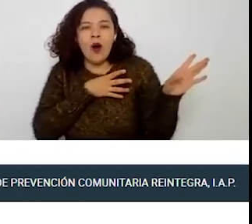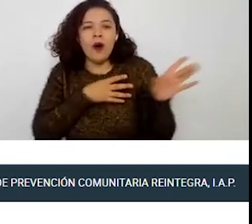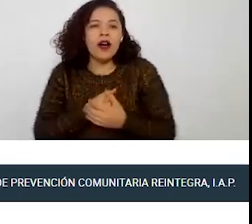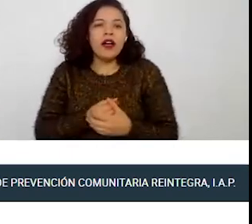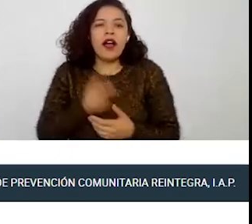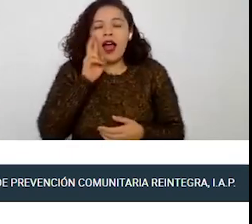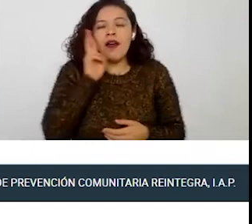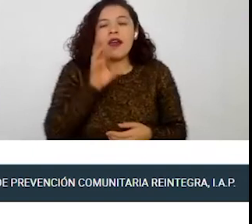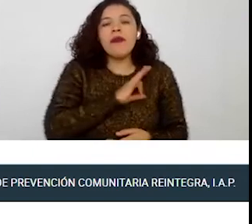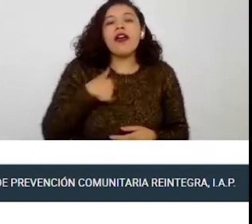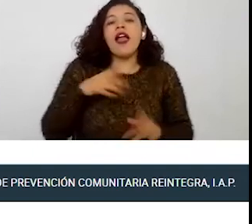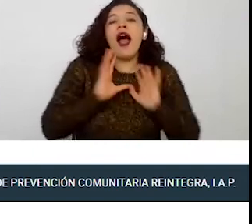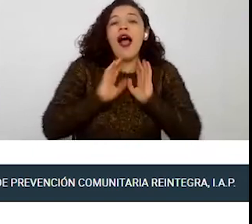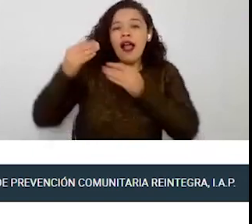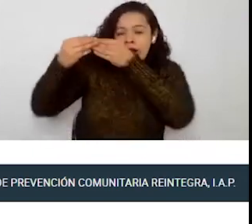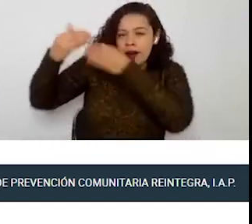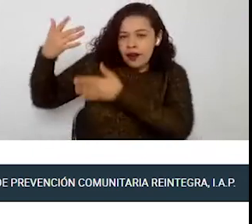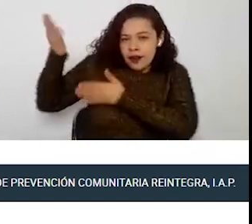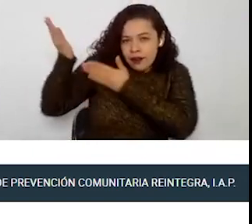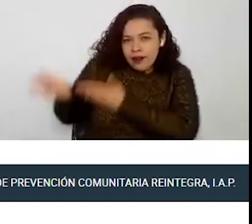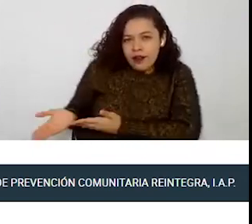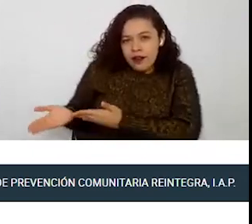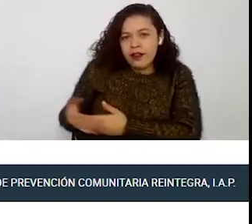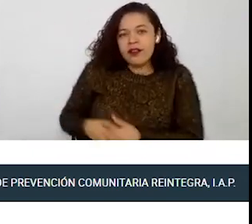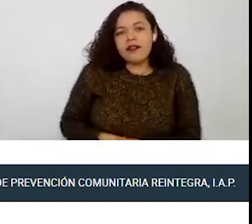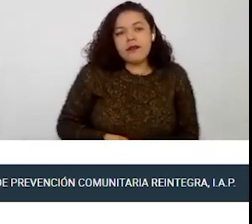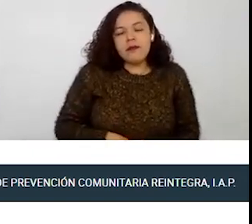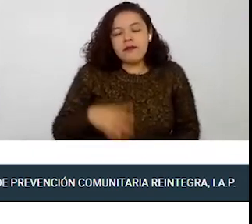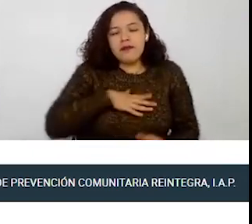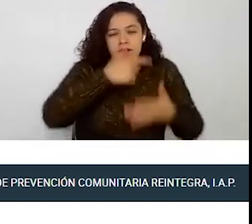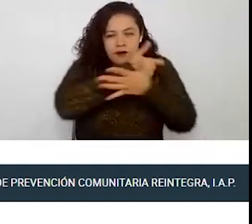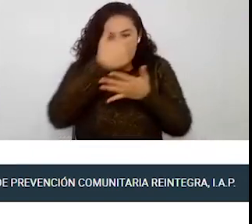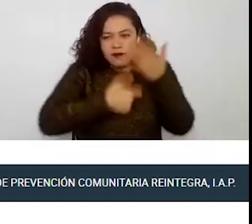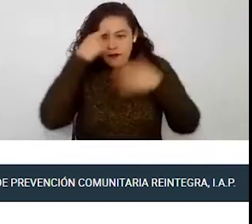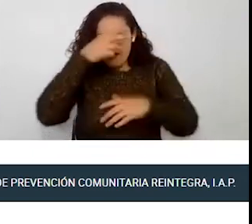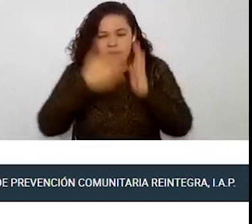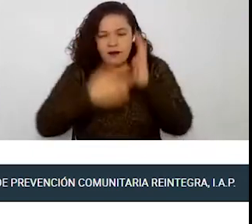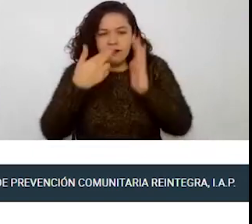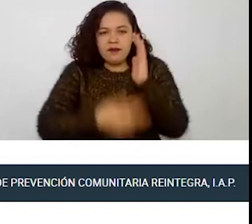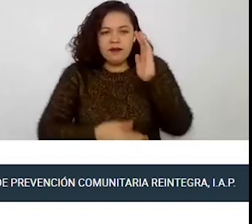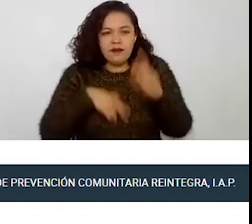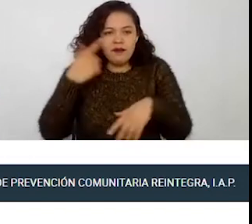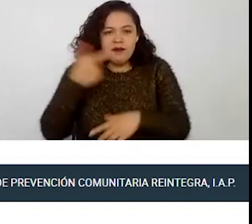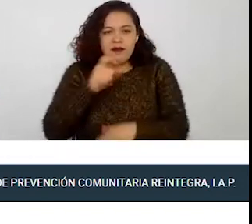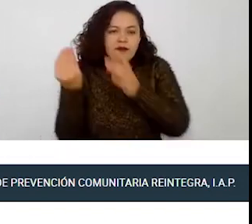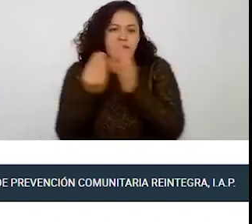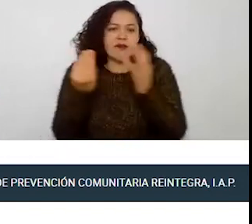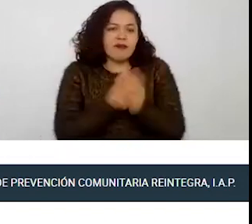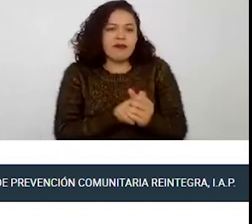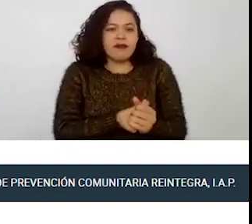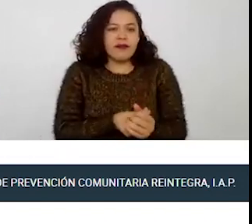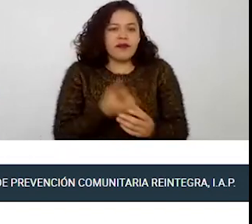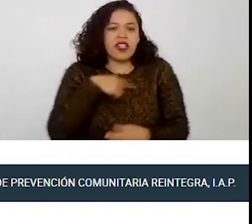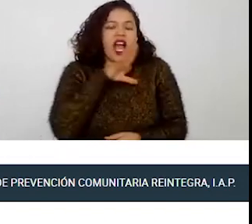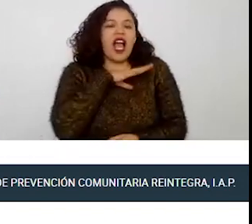y tengo que ya cargue la cuota por fallecimiento y el